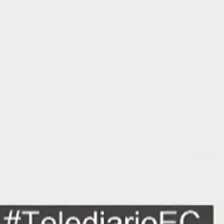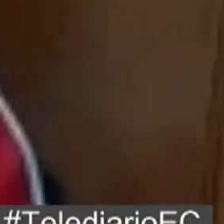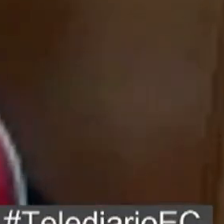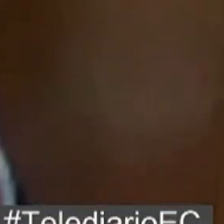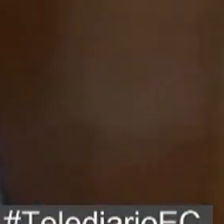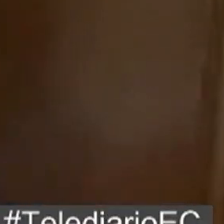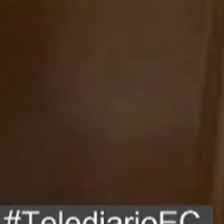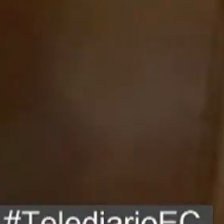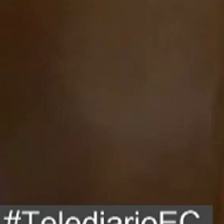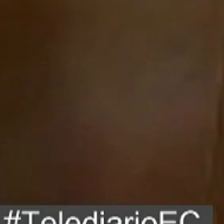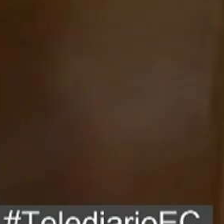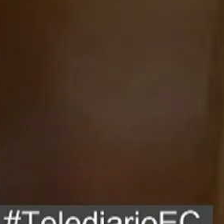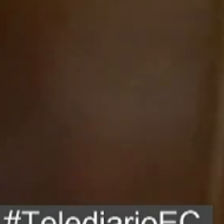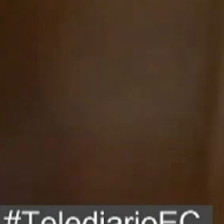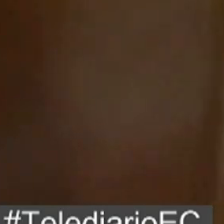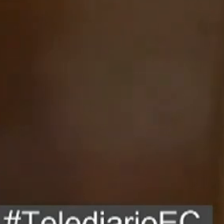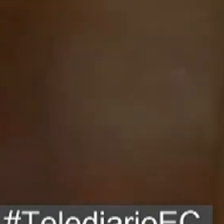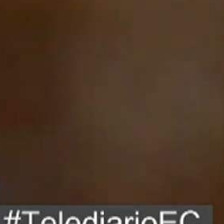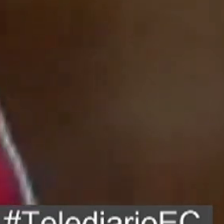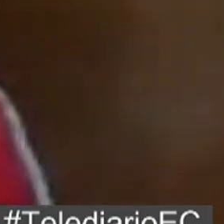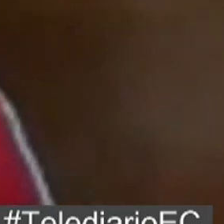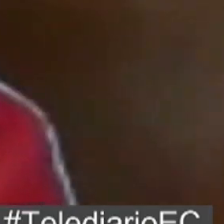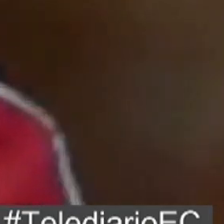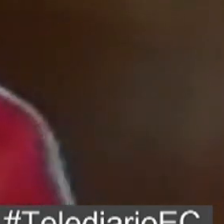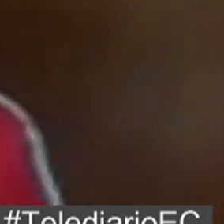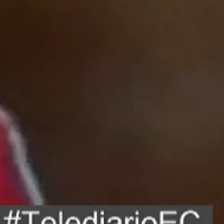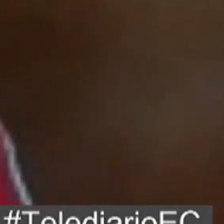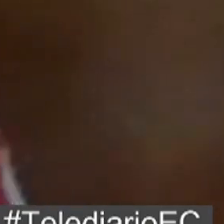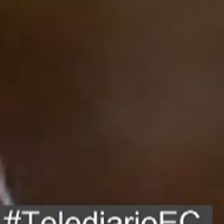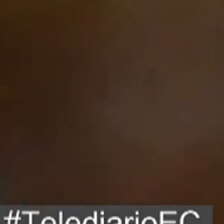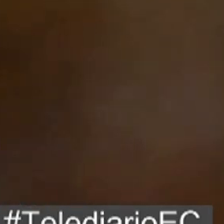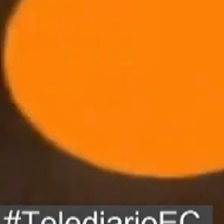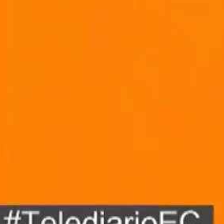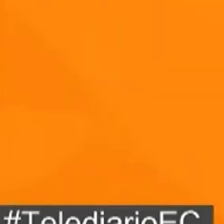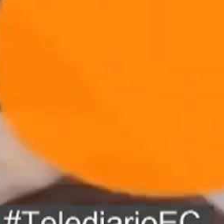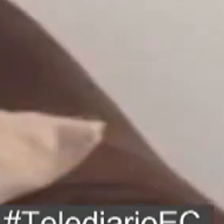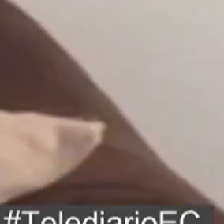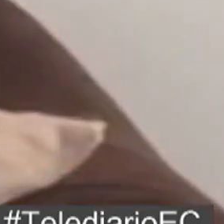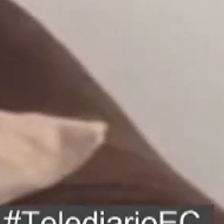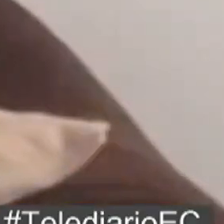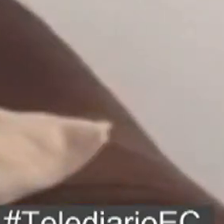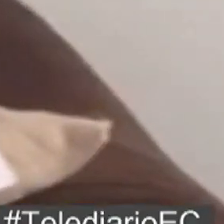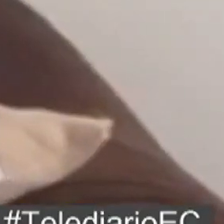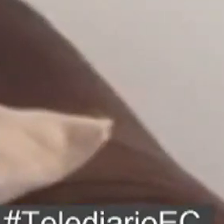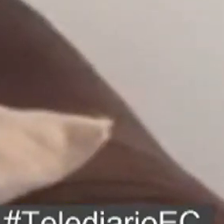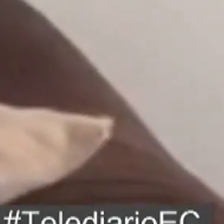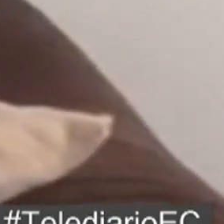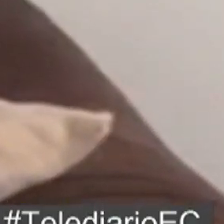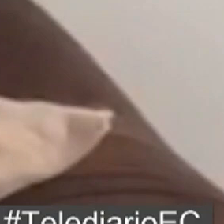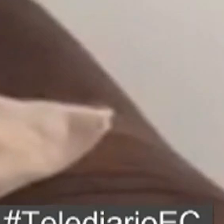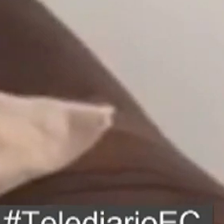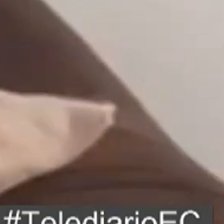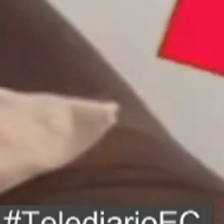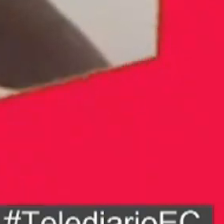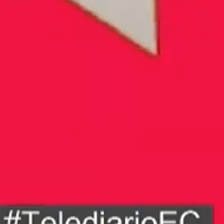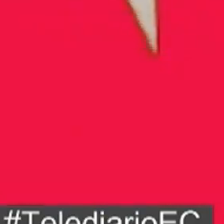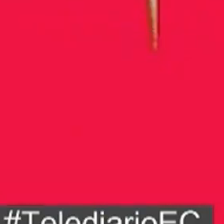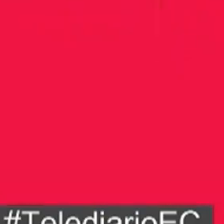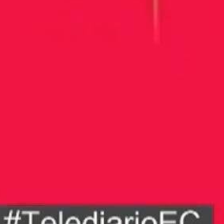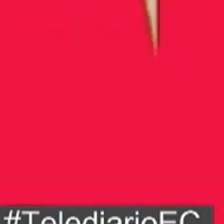mejor señorita que no le voy a olvidar mi mamá estaba mamá